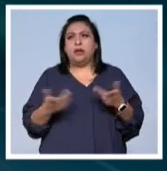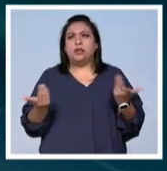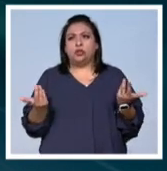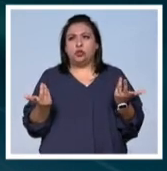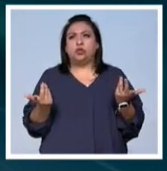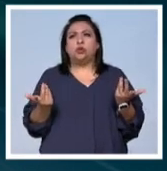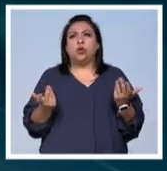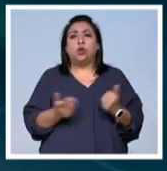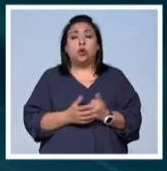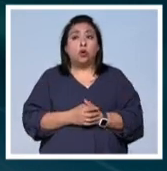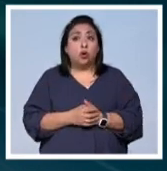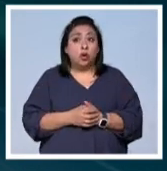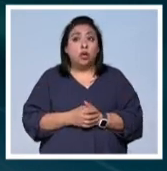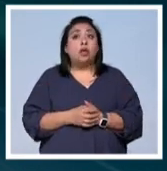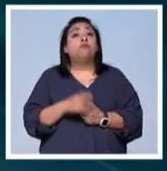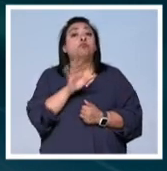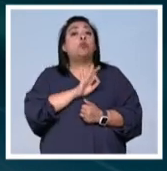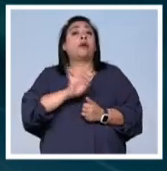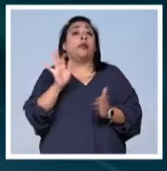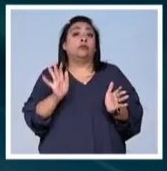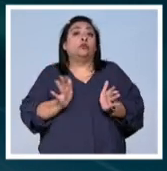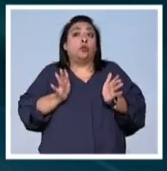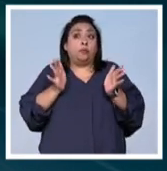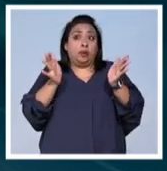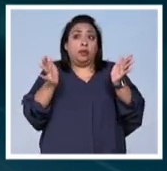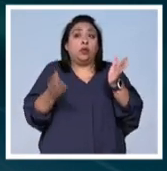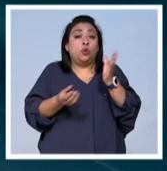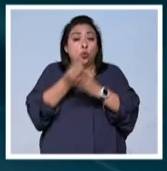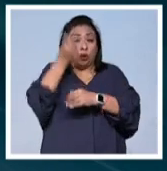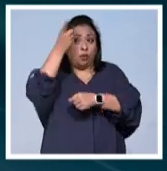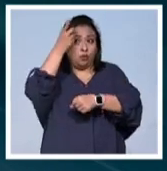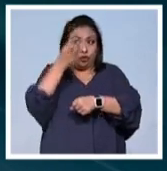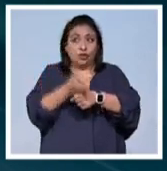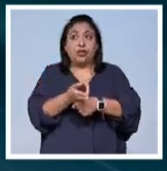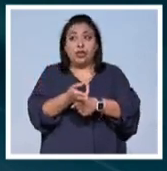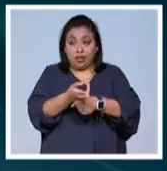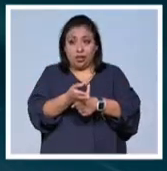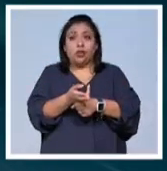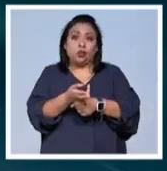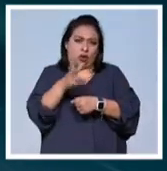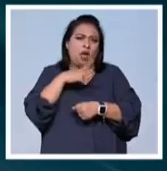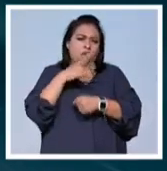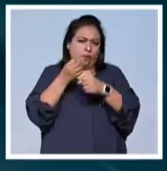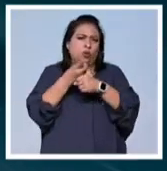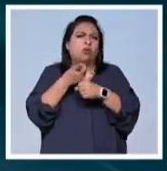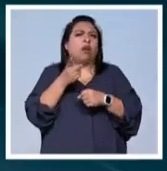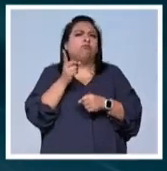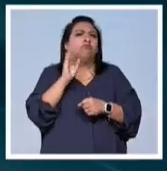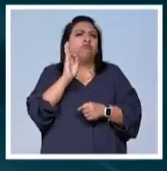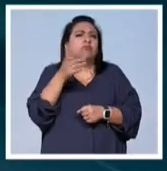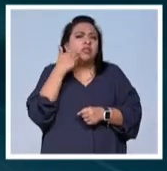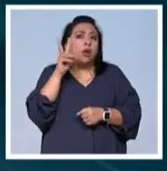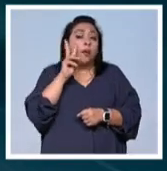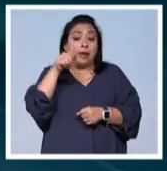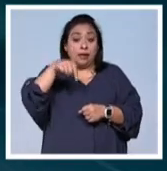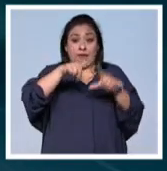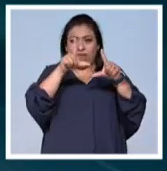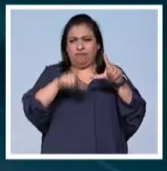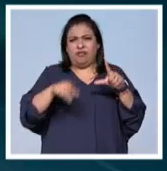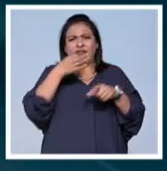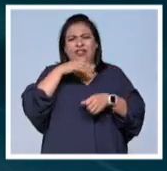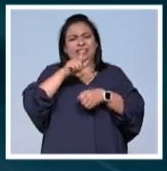dárselo con con nuevos directores en nuestro país el festival es